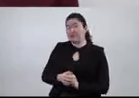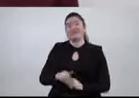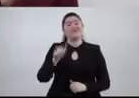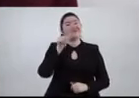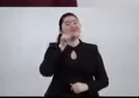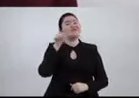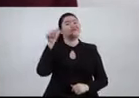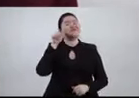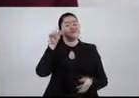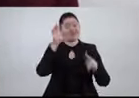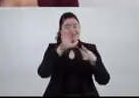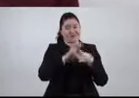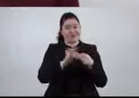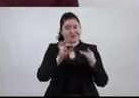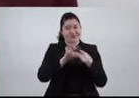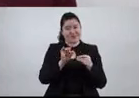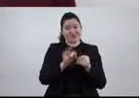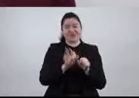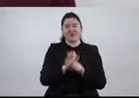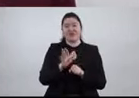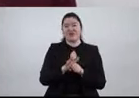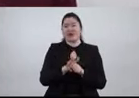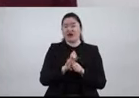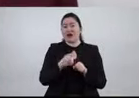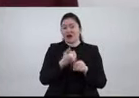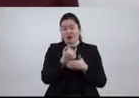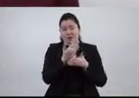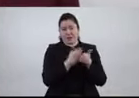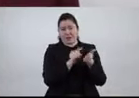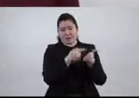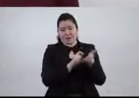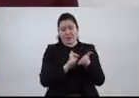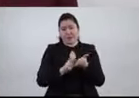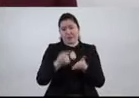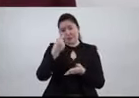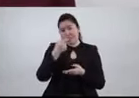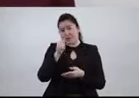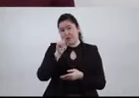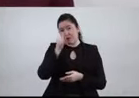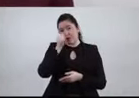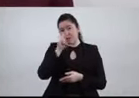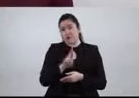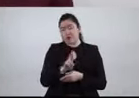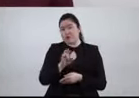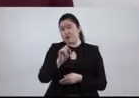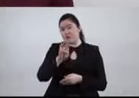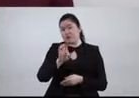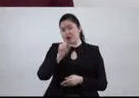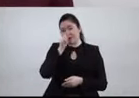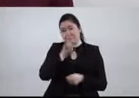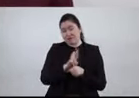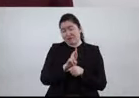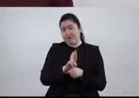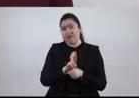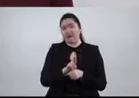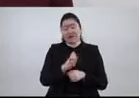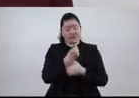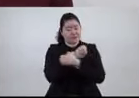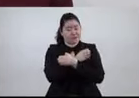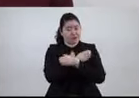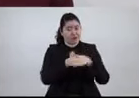Ayer se publicó una guía por parte de la Subsecretaría de Educación Básica, está señalado así, pero